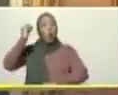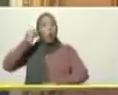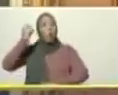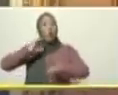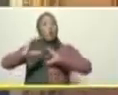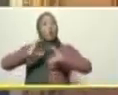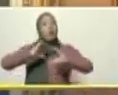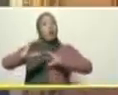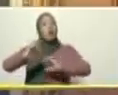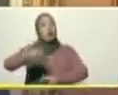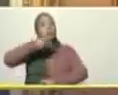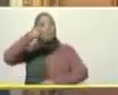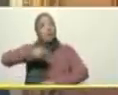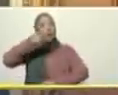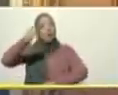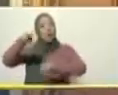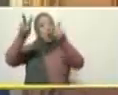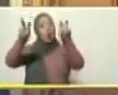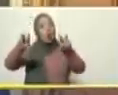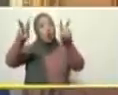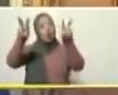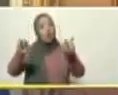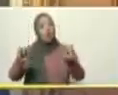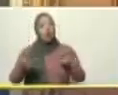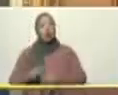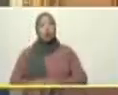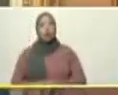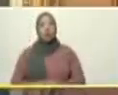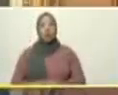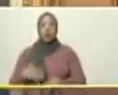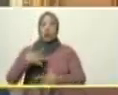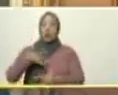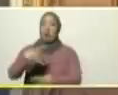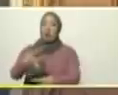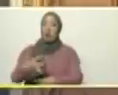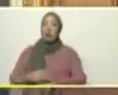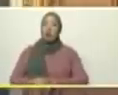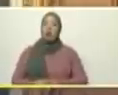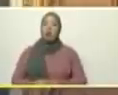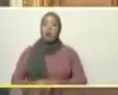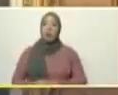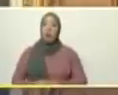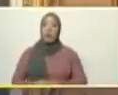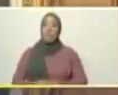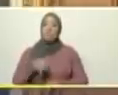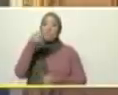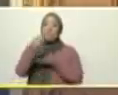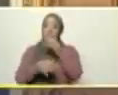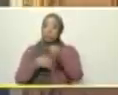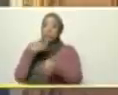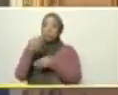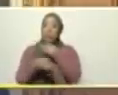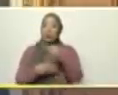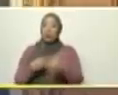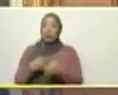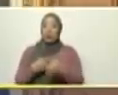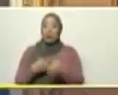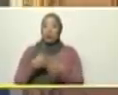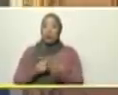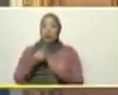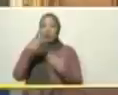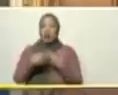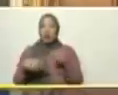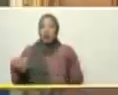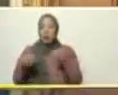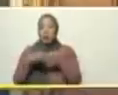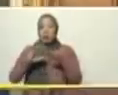de hacer política. Y me pareció tan interesante. Alguien que explicaba cómo el Partido